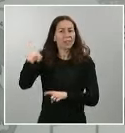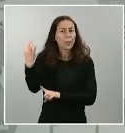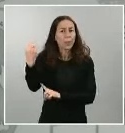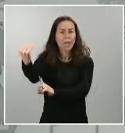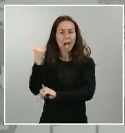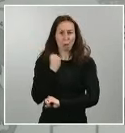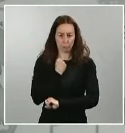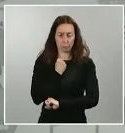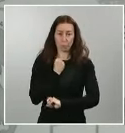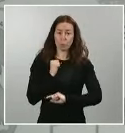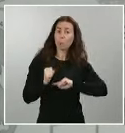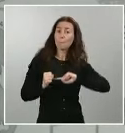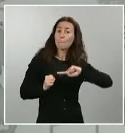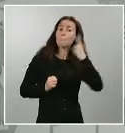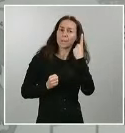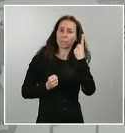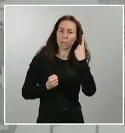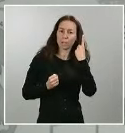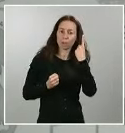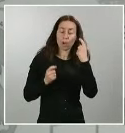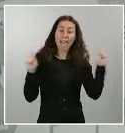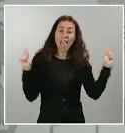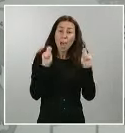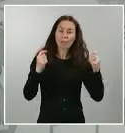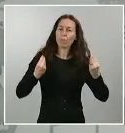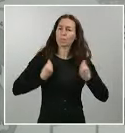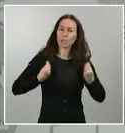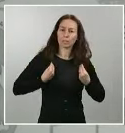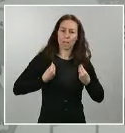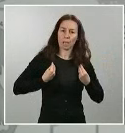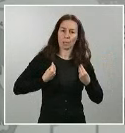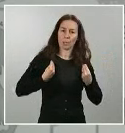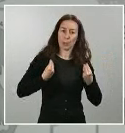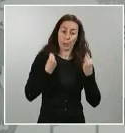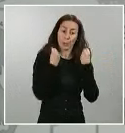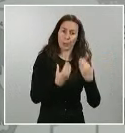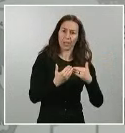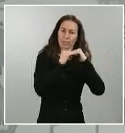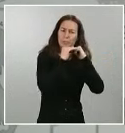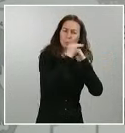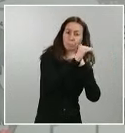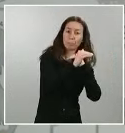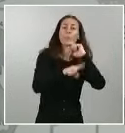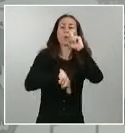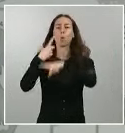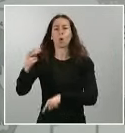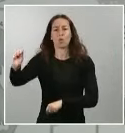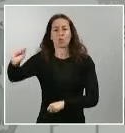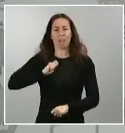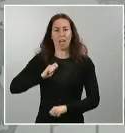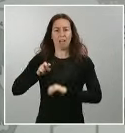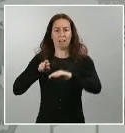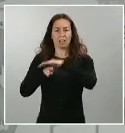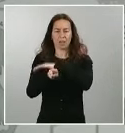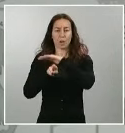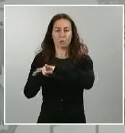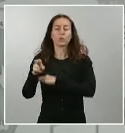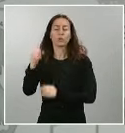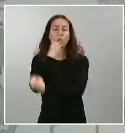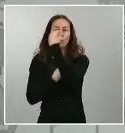para reconstruir las economías del continente, movilizando una gran cantidad de recursos a través de un plan que